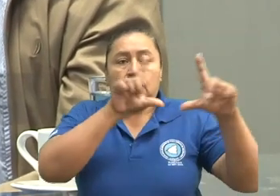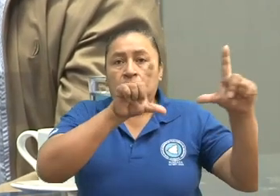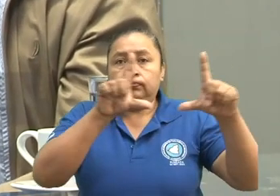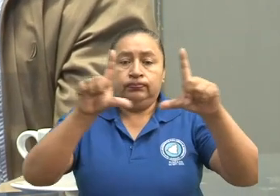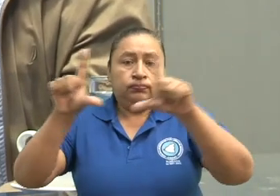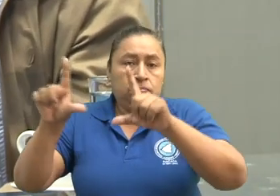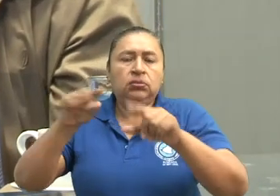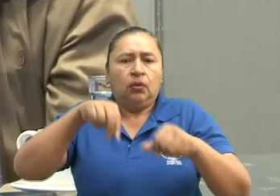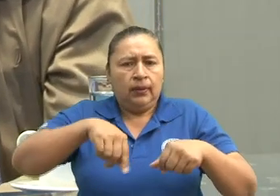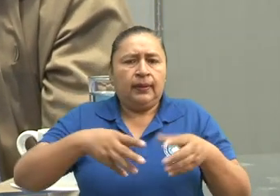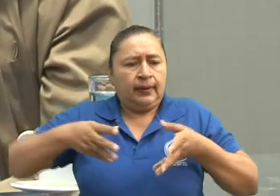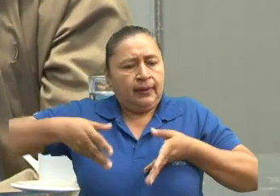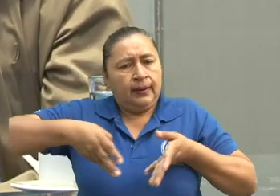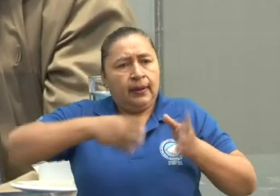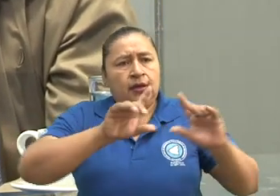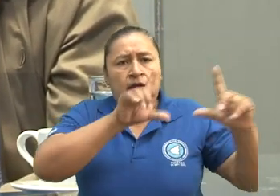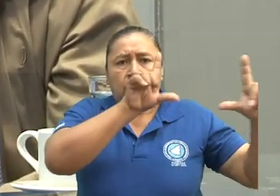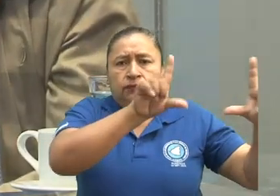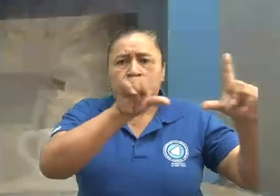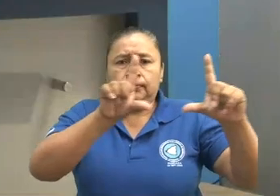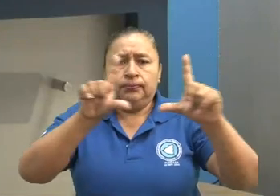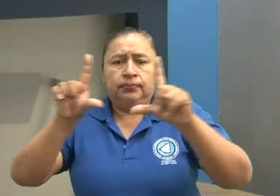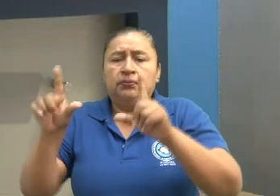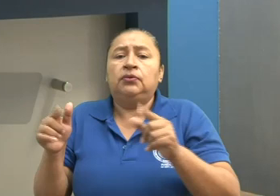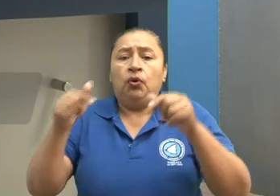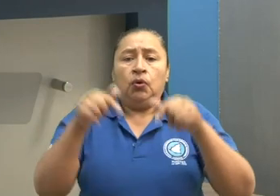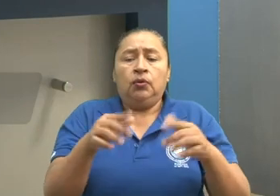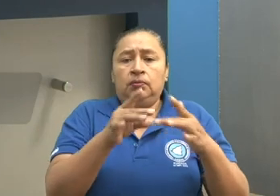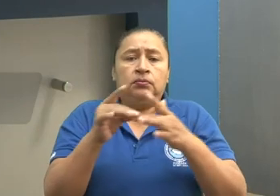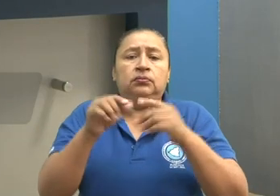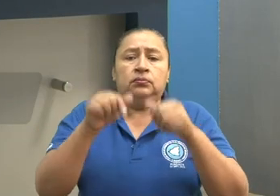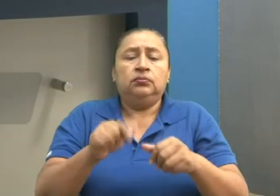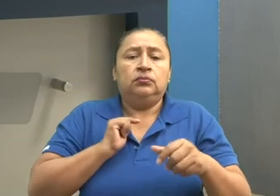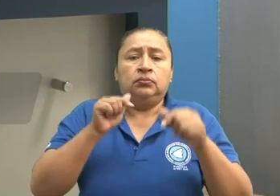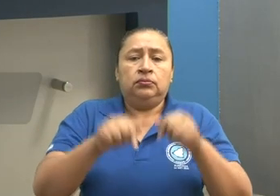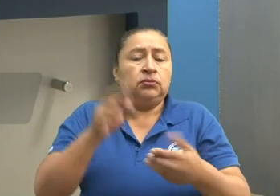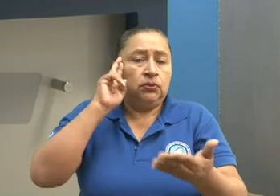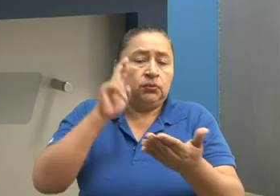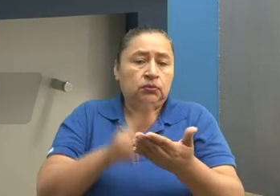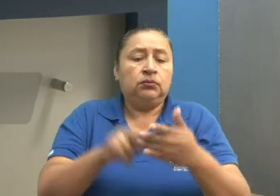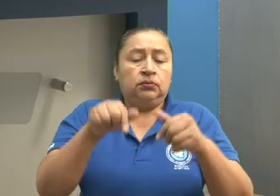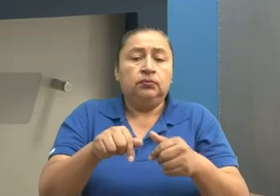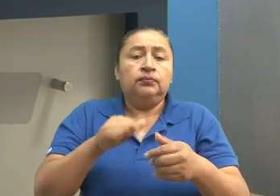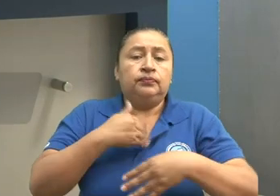es precisamente donde ustedes como legisladores sesionan. Claro, en memoria de